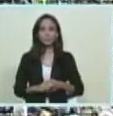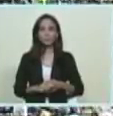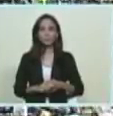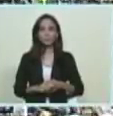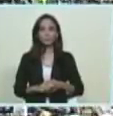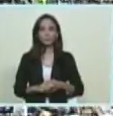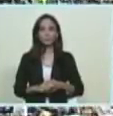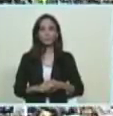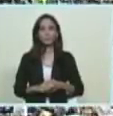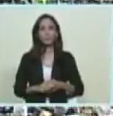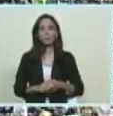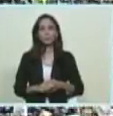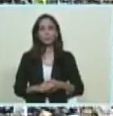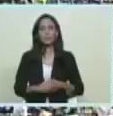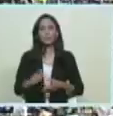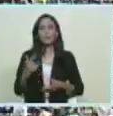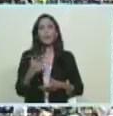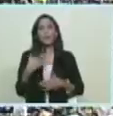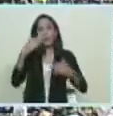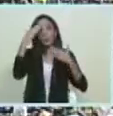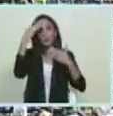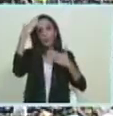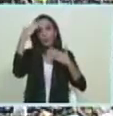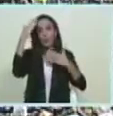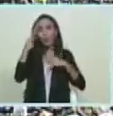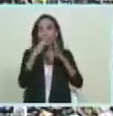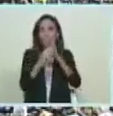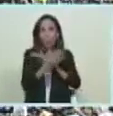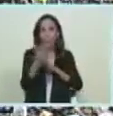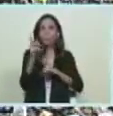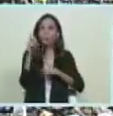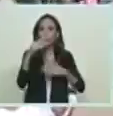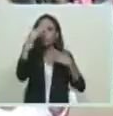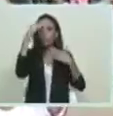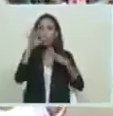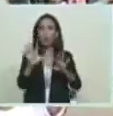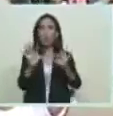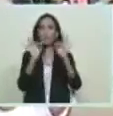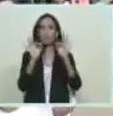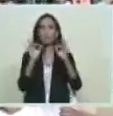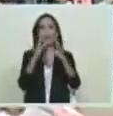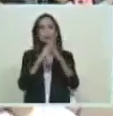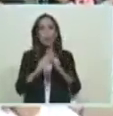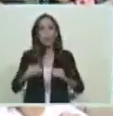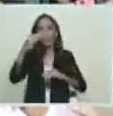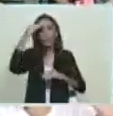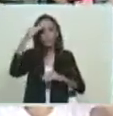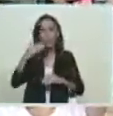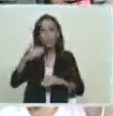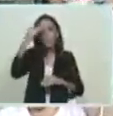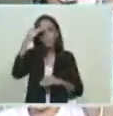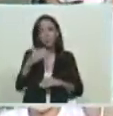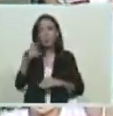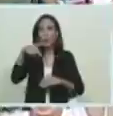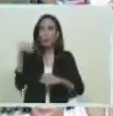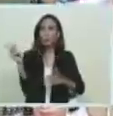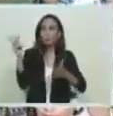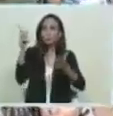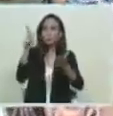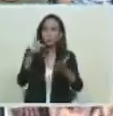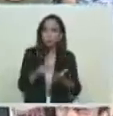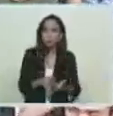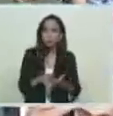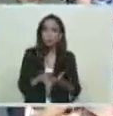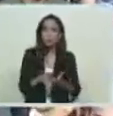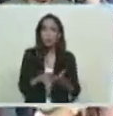Quiero darle un saludo especial a la Fuerza Armada Nacional Bolivariana en la persona